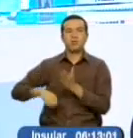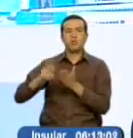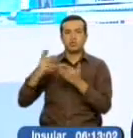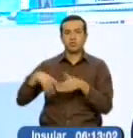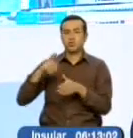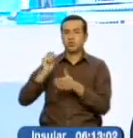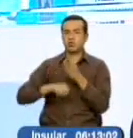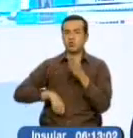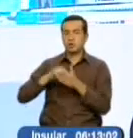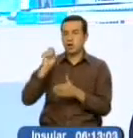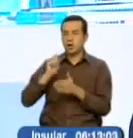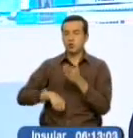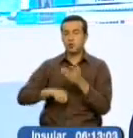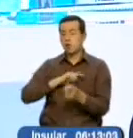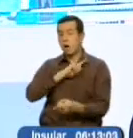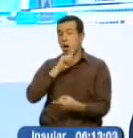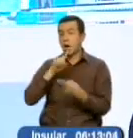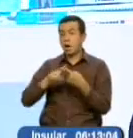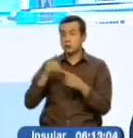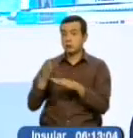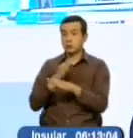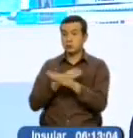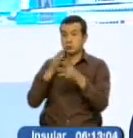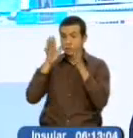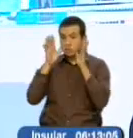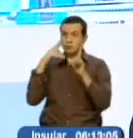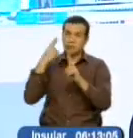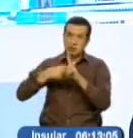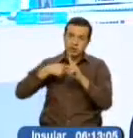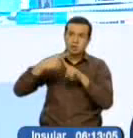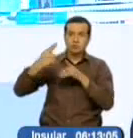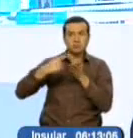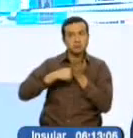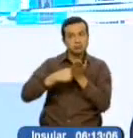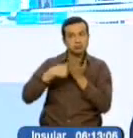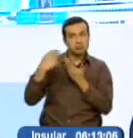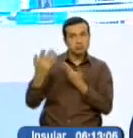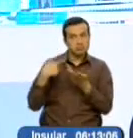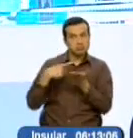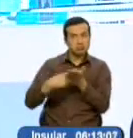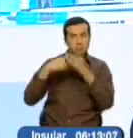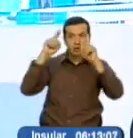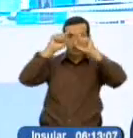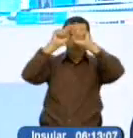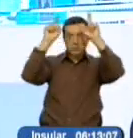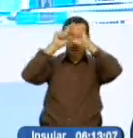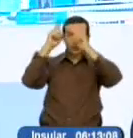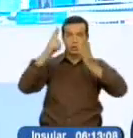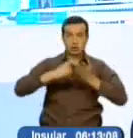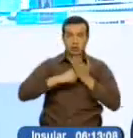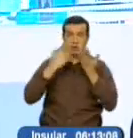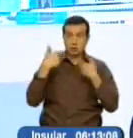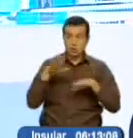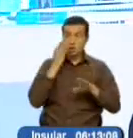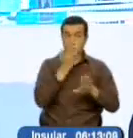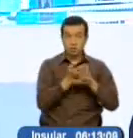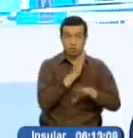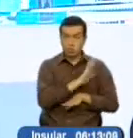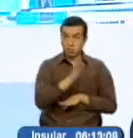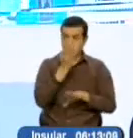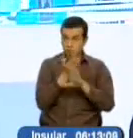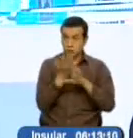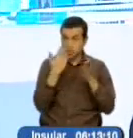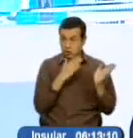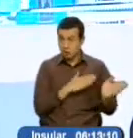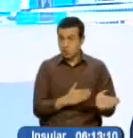antes de fin de año. Tomará un par de meses las negociaciones con las empresas una vez recibidas las